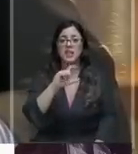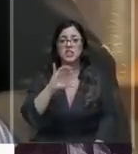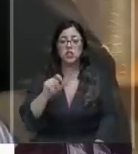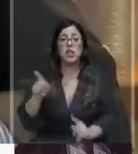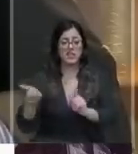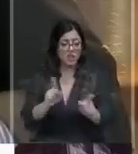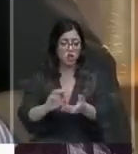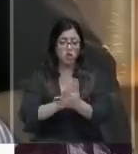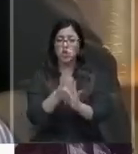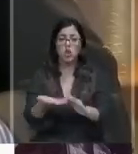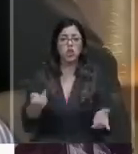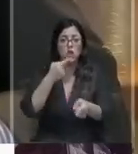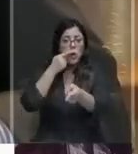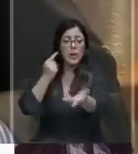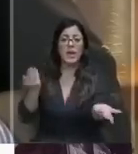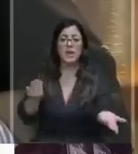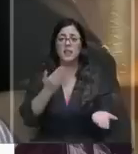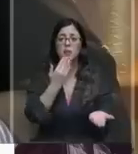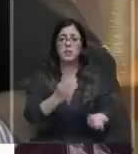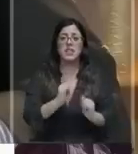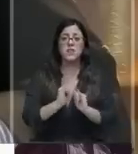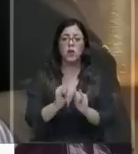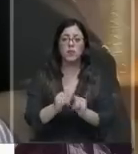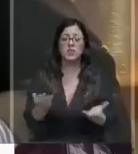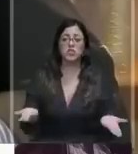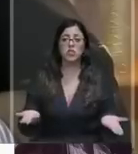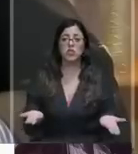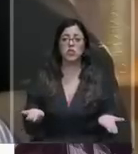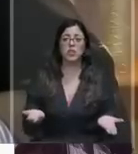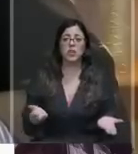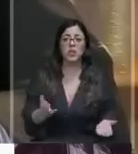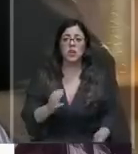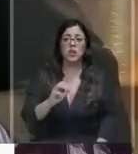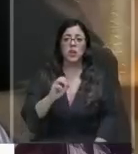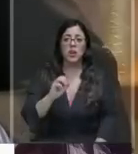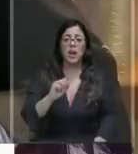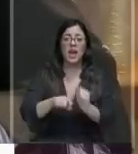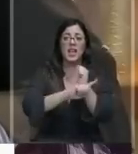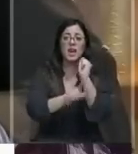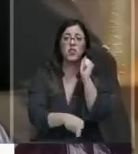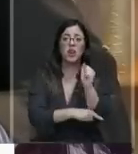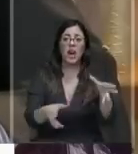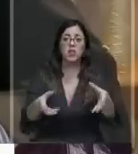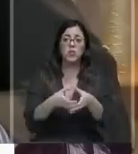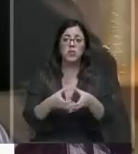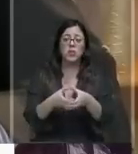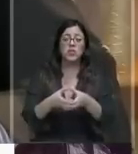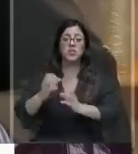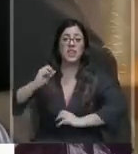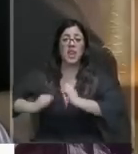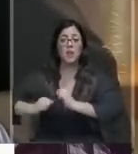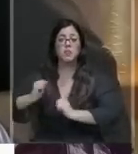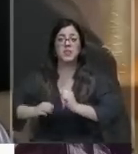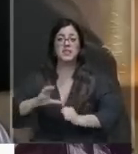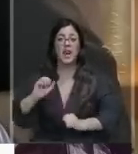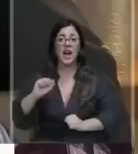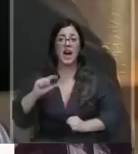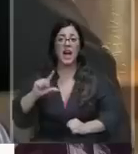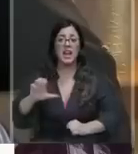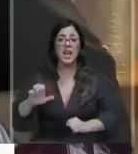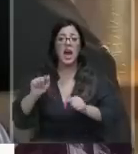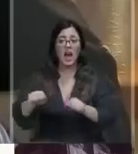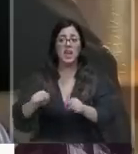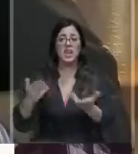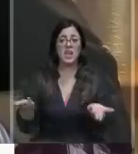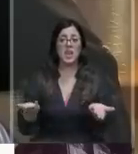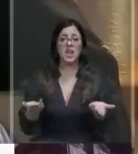todo. Además, le debo informar que don Allen Cancino, que es el abogado corporativo de la compañía, evidentemente va a poner a